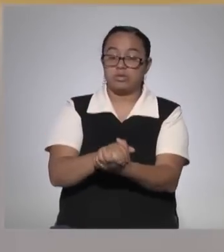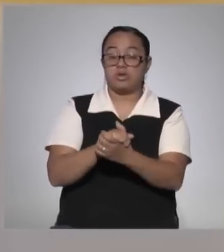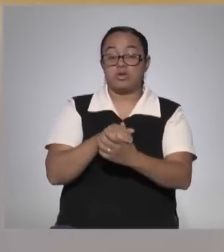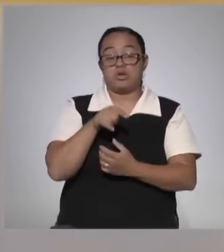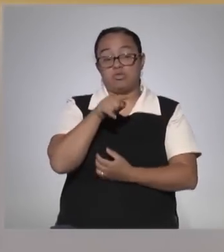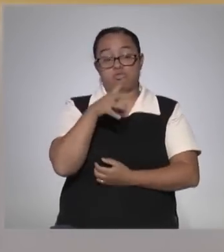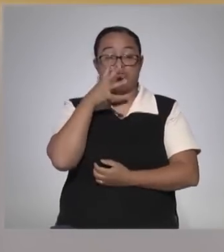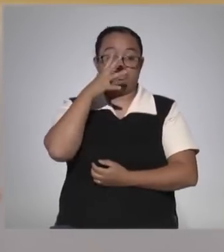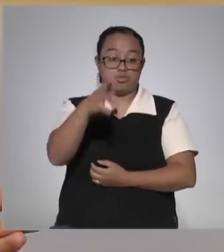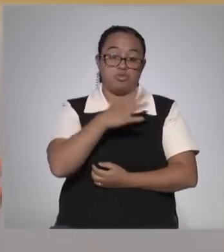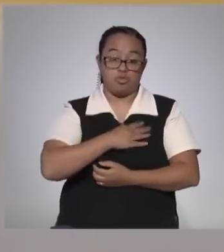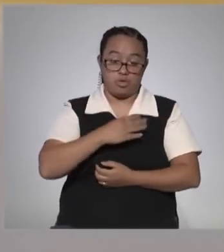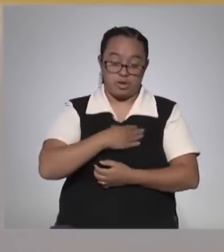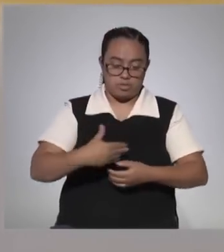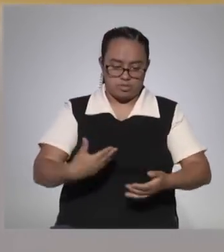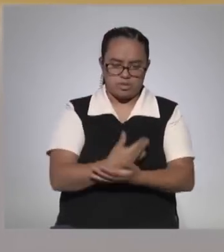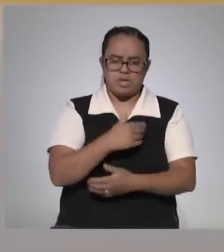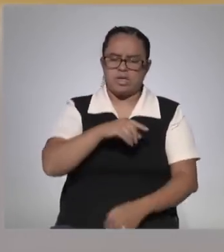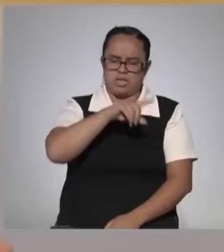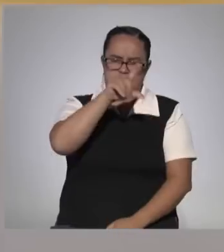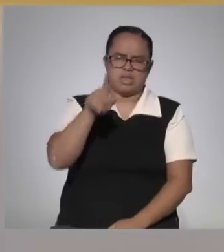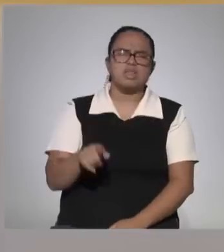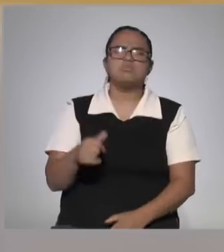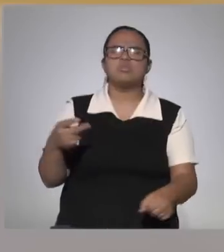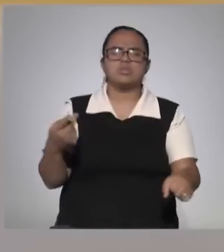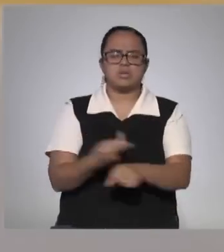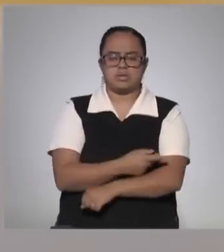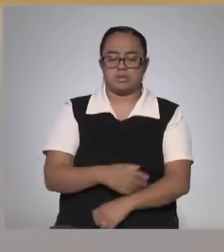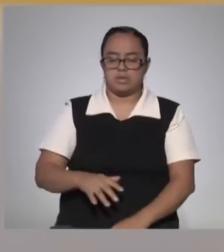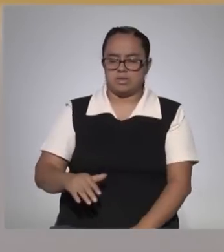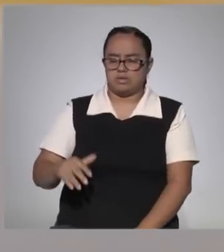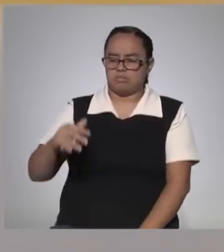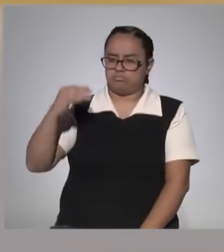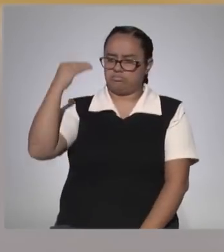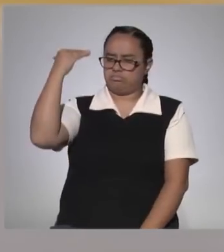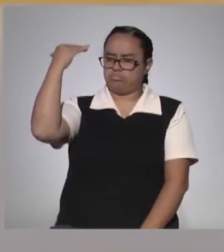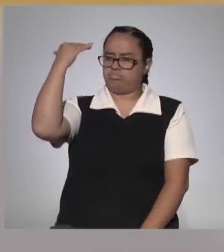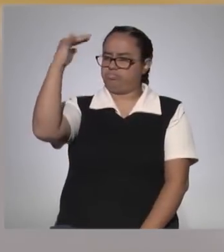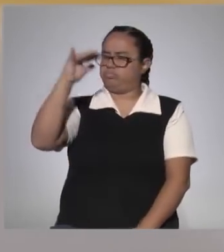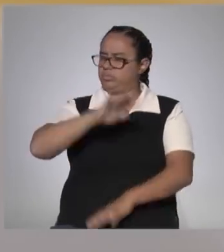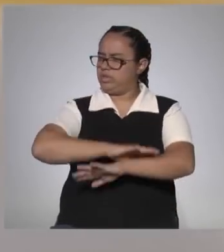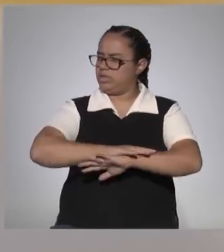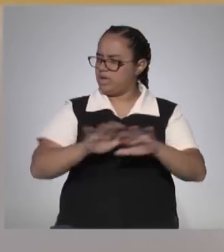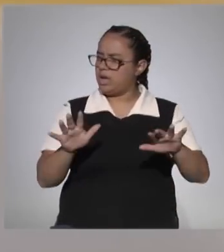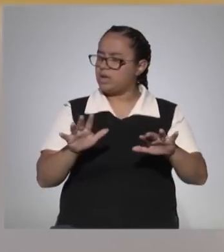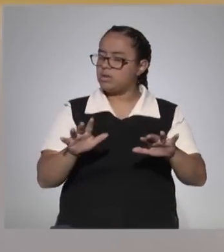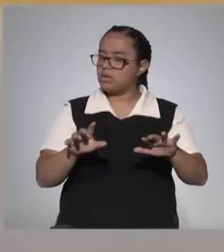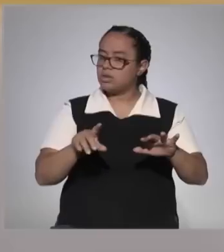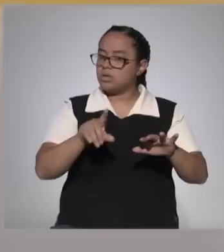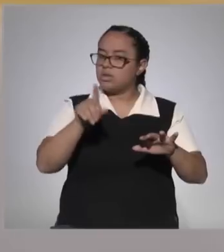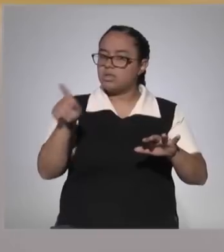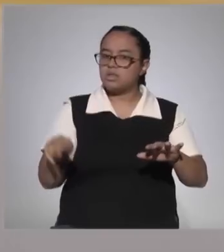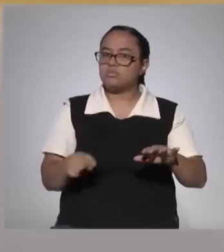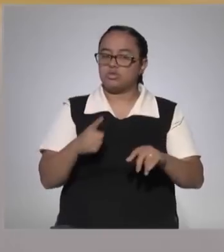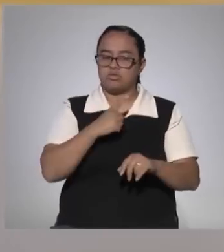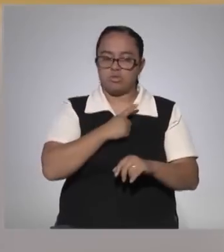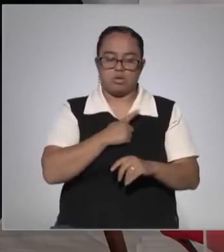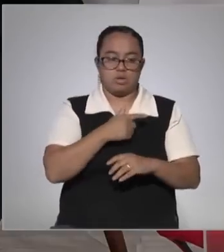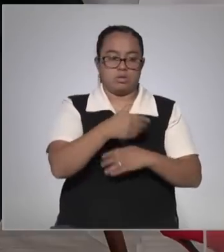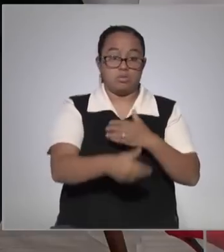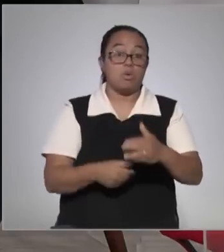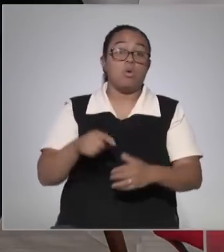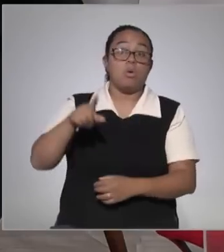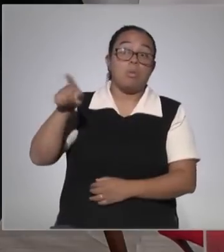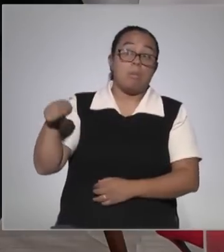a tener tus propios hijos, y de pronto llegas, ¿no? Como a la adultez y luego ya, ¿no? Va solito y nadie te